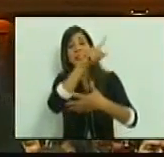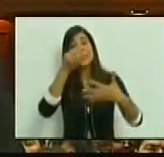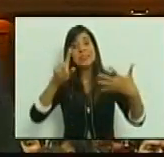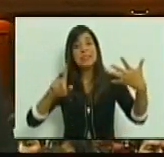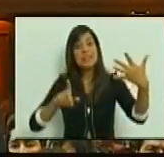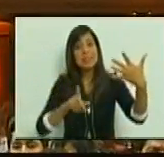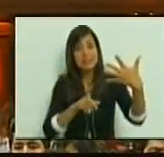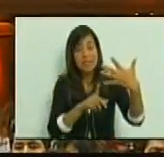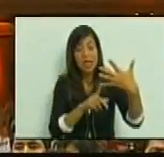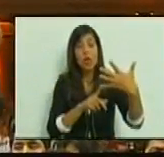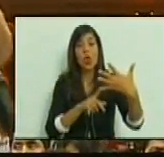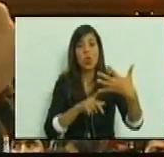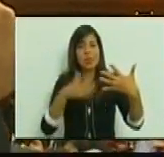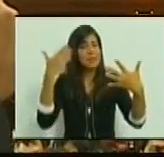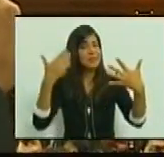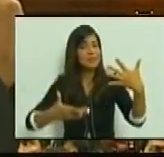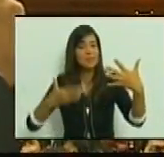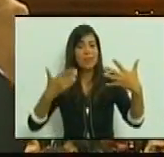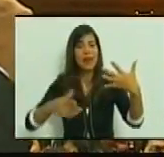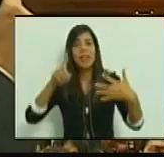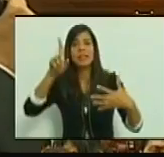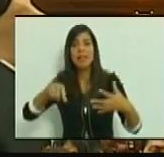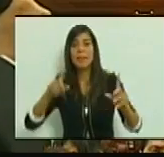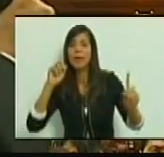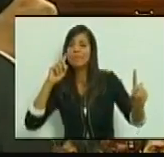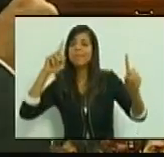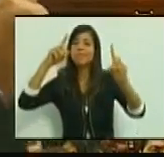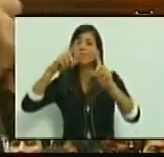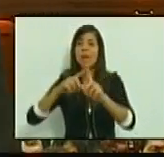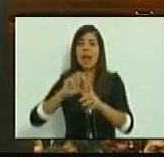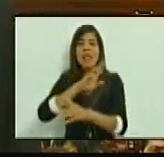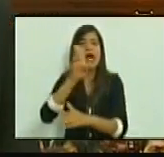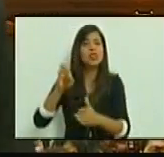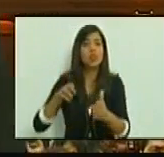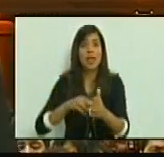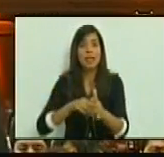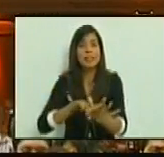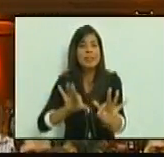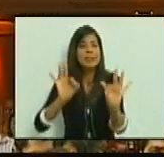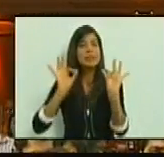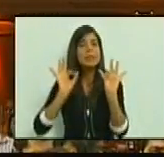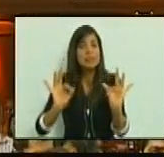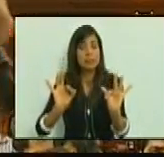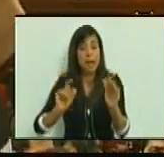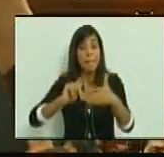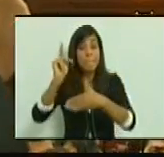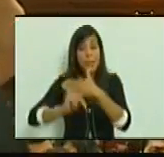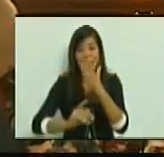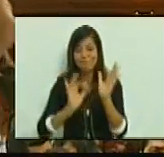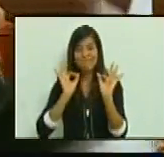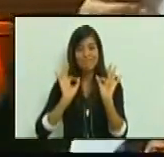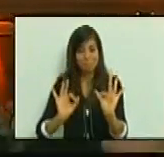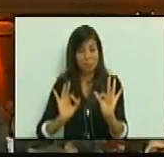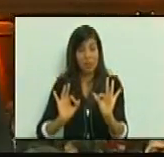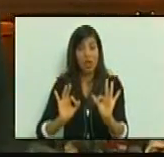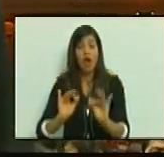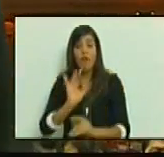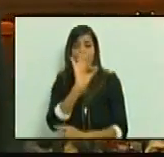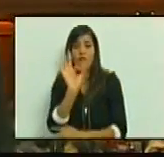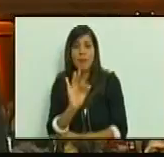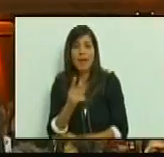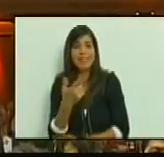objetivos históricos y el conjunto de objetivos nacionales, generales, estratégicos, que lo conforman. Y un elemento allí